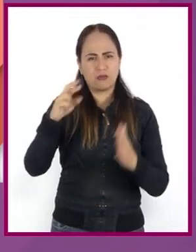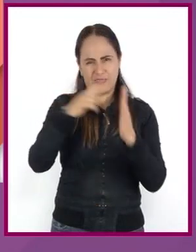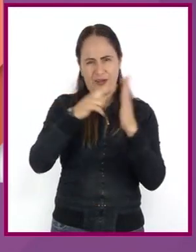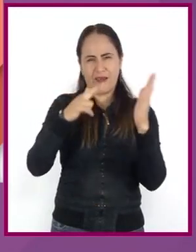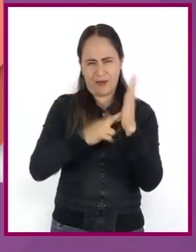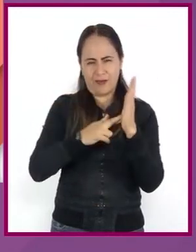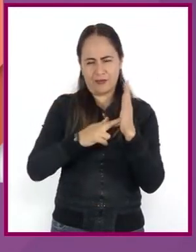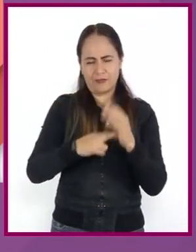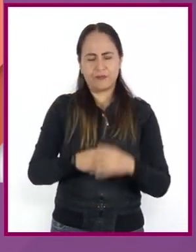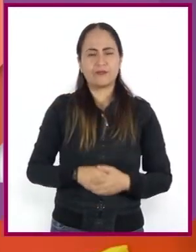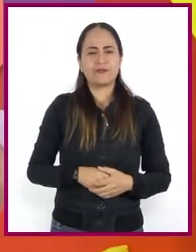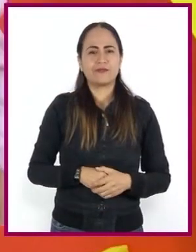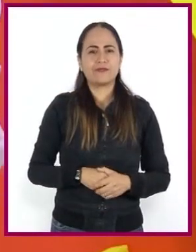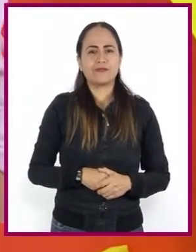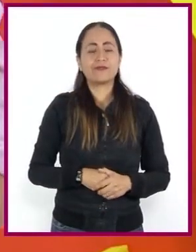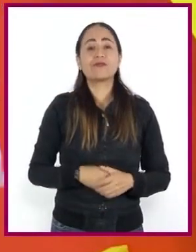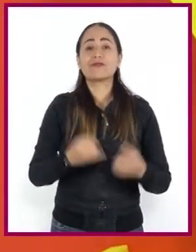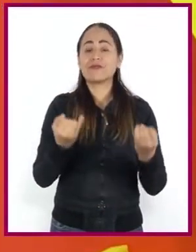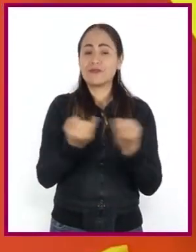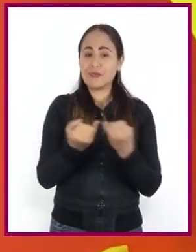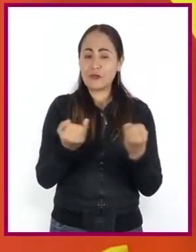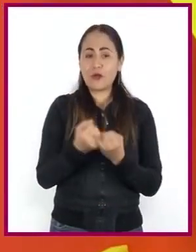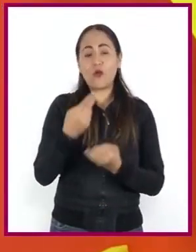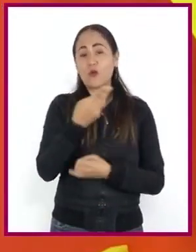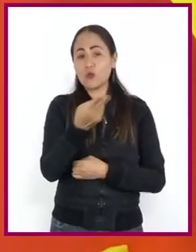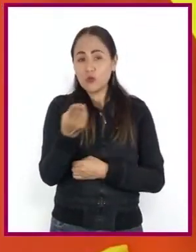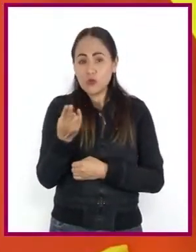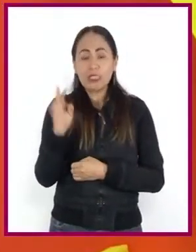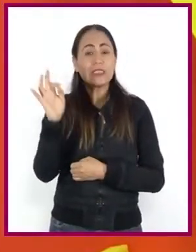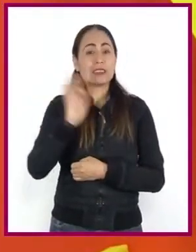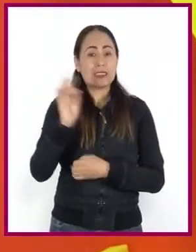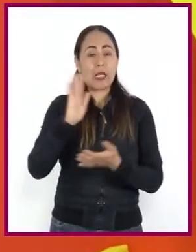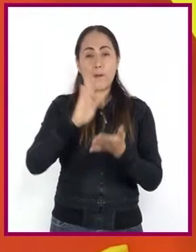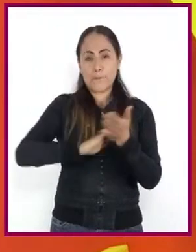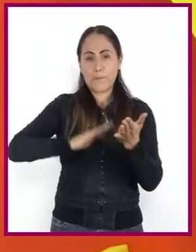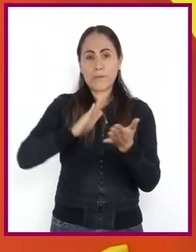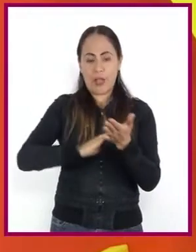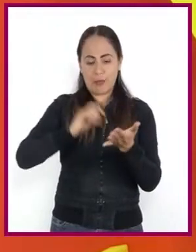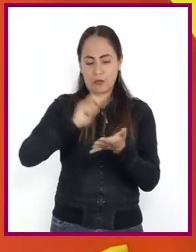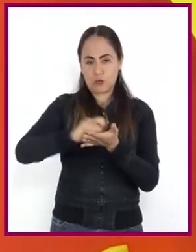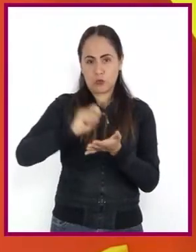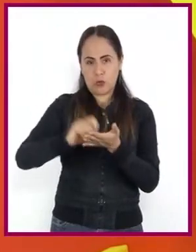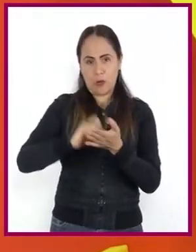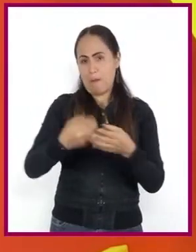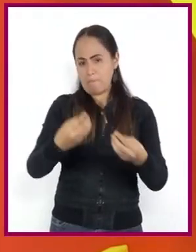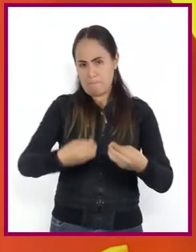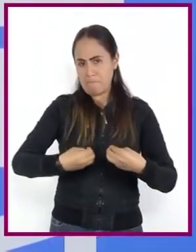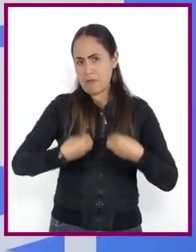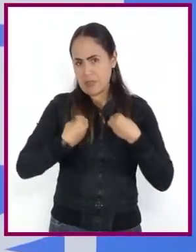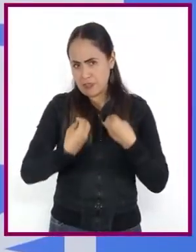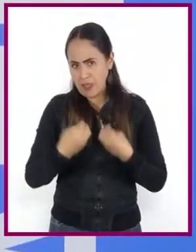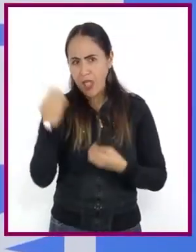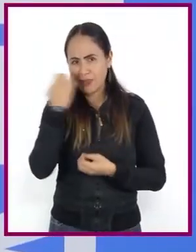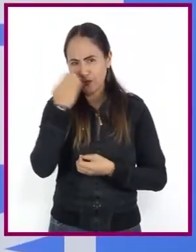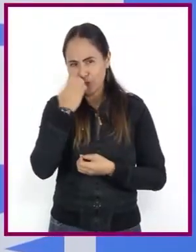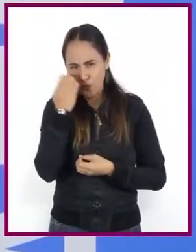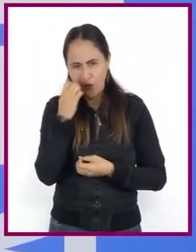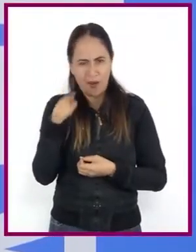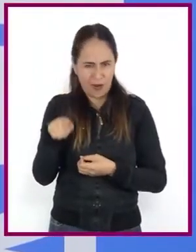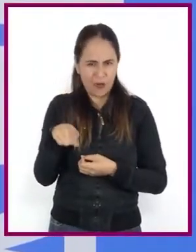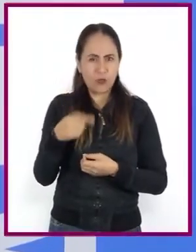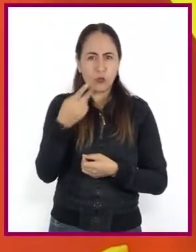lado, seguramente han tenido que llenar ciertos documentos referentes a su vida escolar. Por eso es importante